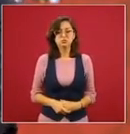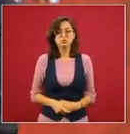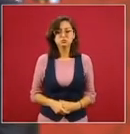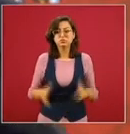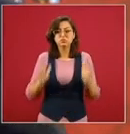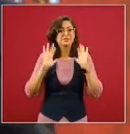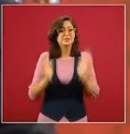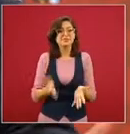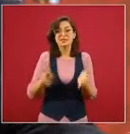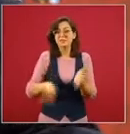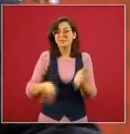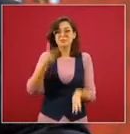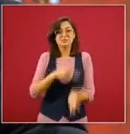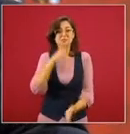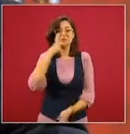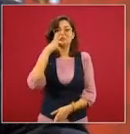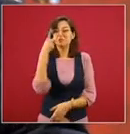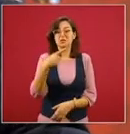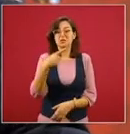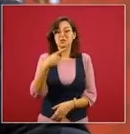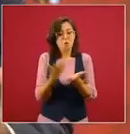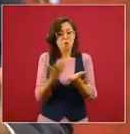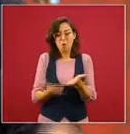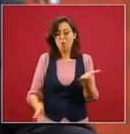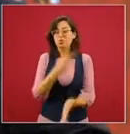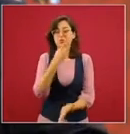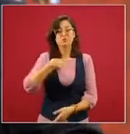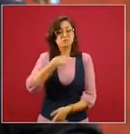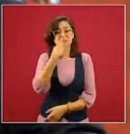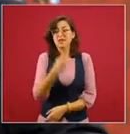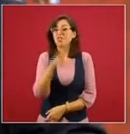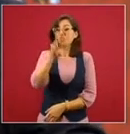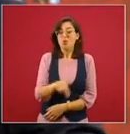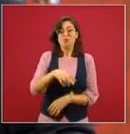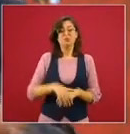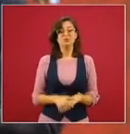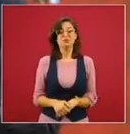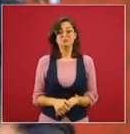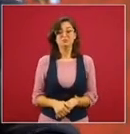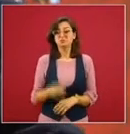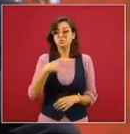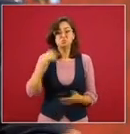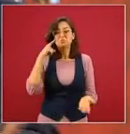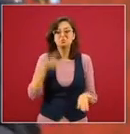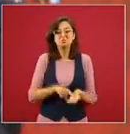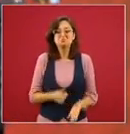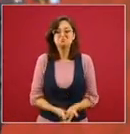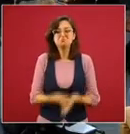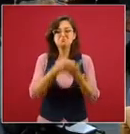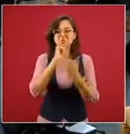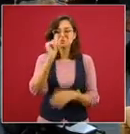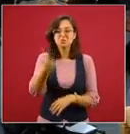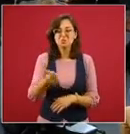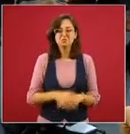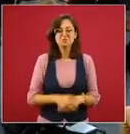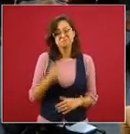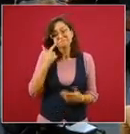Ya lo dije y lo repito, porque no creo que eso ayude.